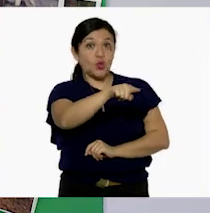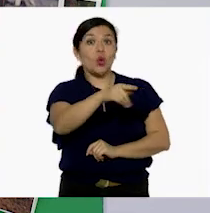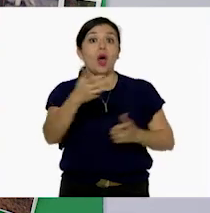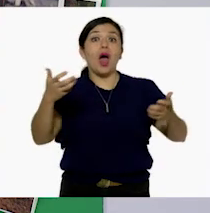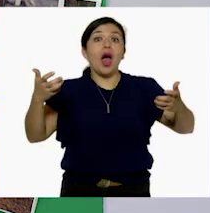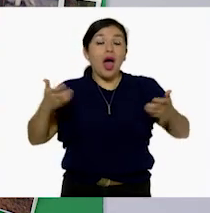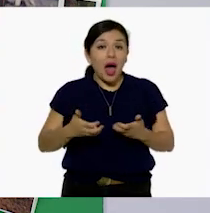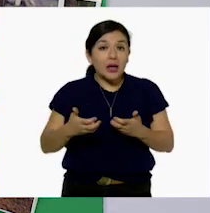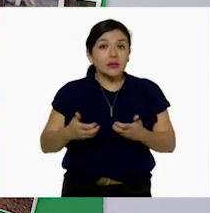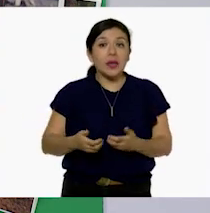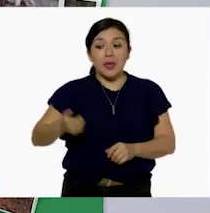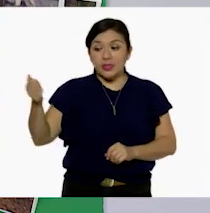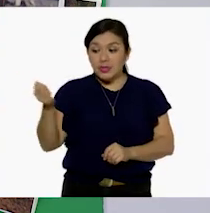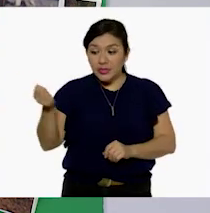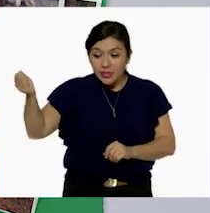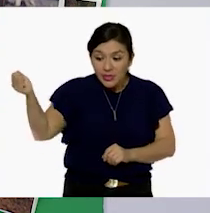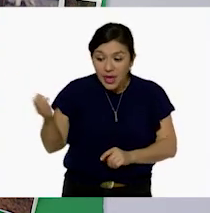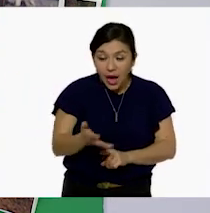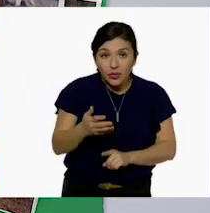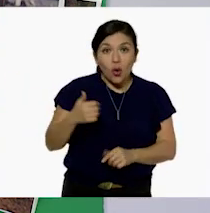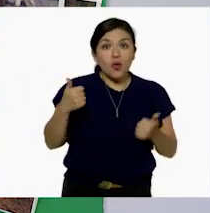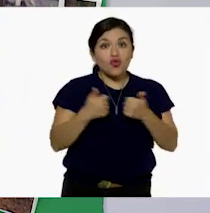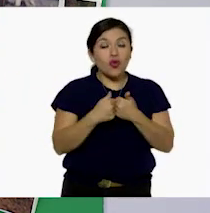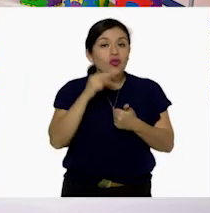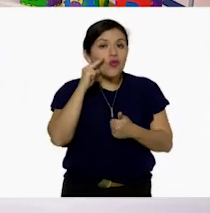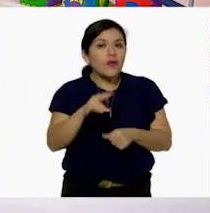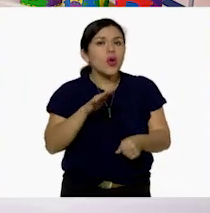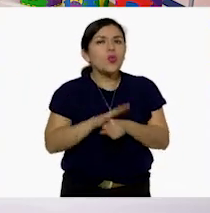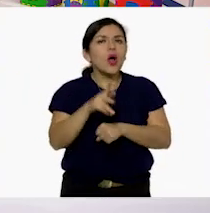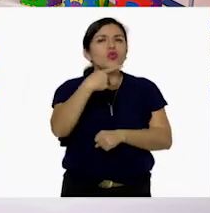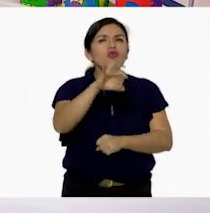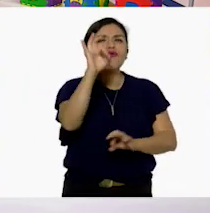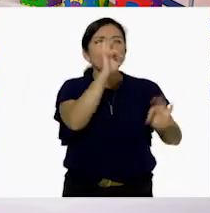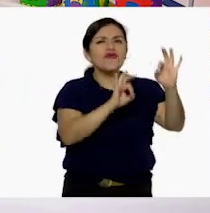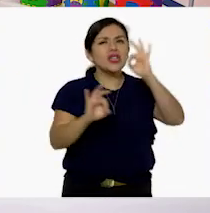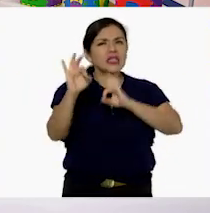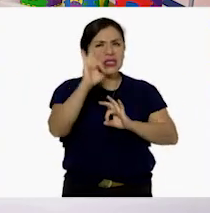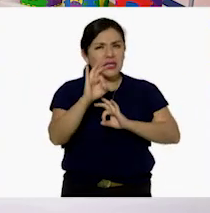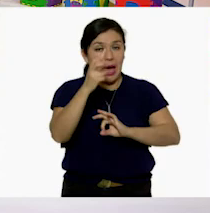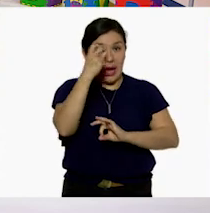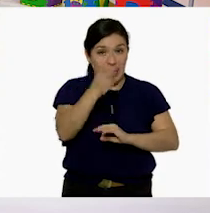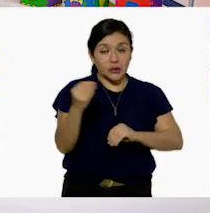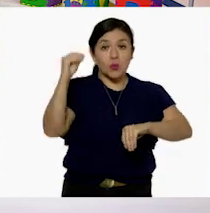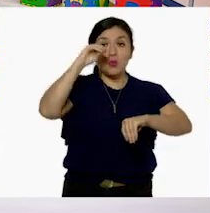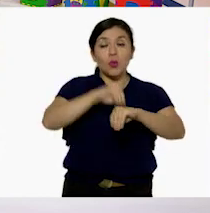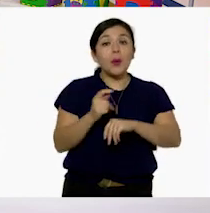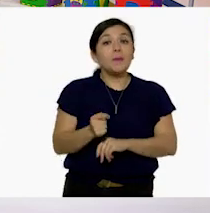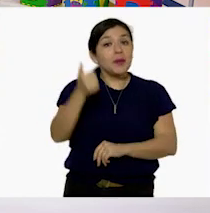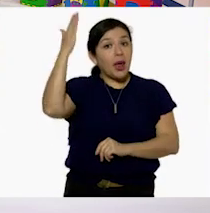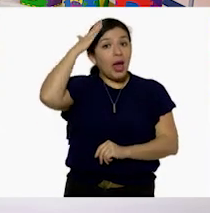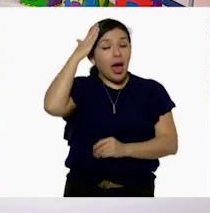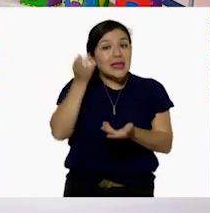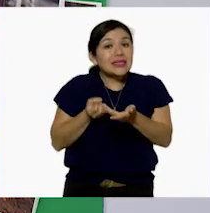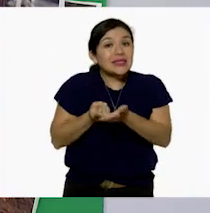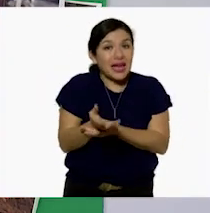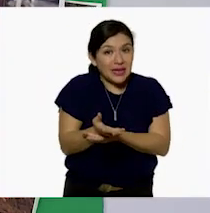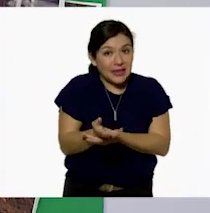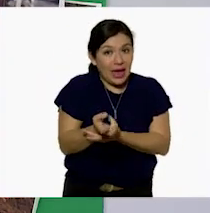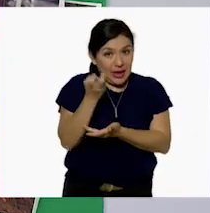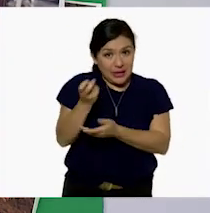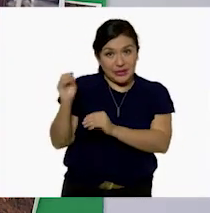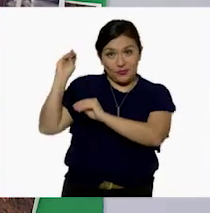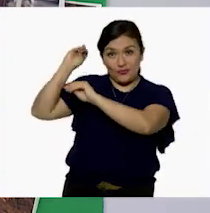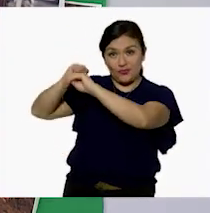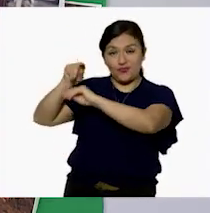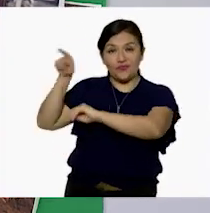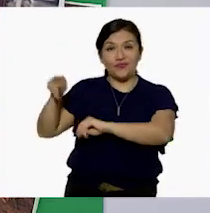encargarás es de tirar el dado. Tenemos la ficha que vas a utilizar ahí, por favor. Aquí está mi fichita. Colócate en la salida. Muy bien. Gracias, Pepe.